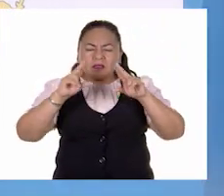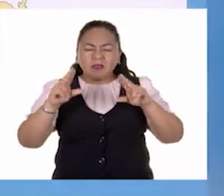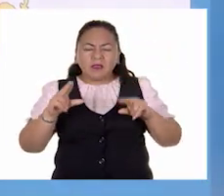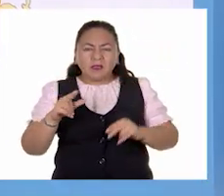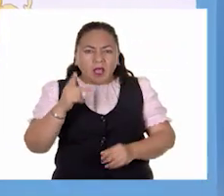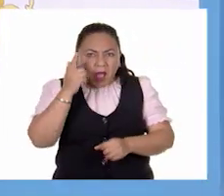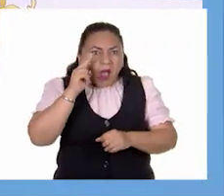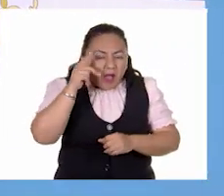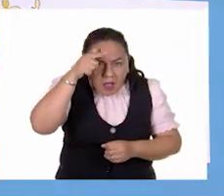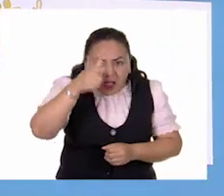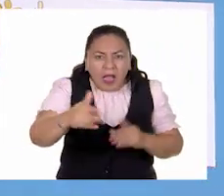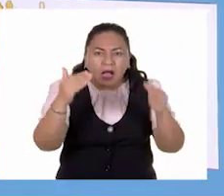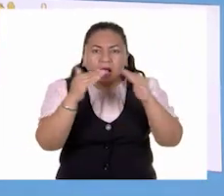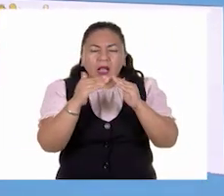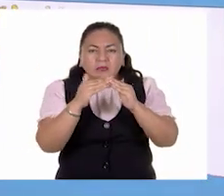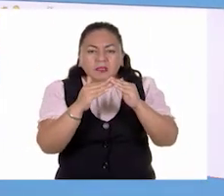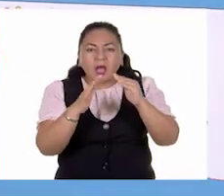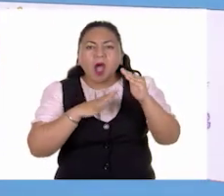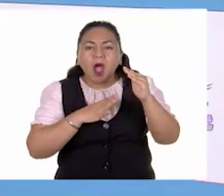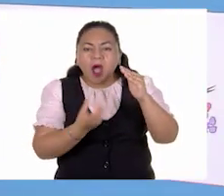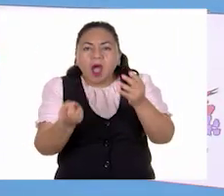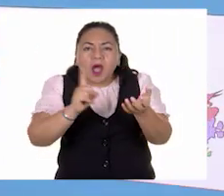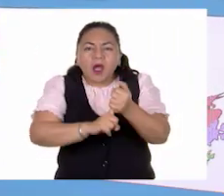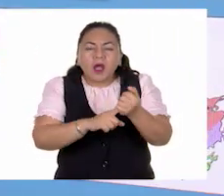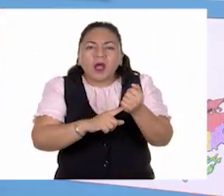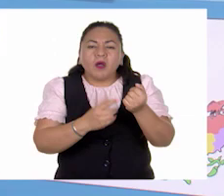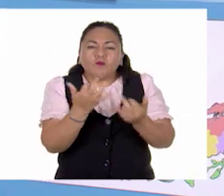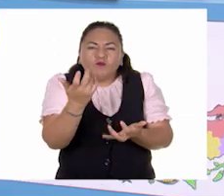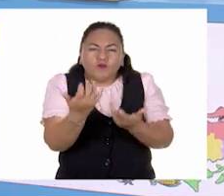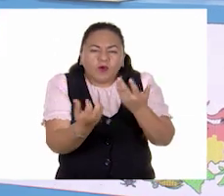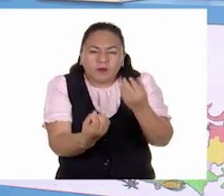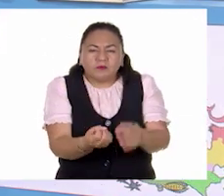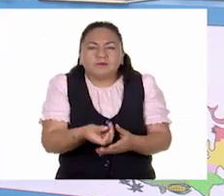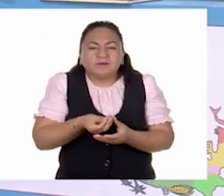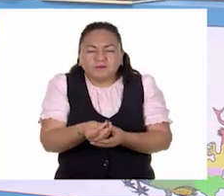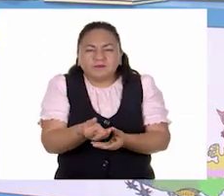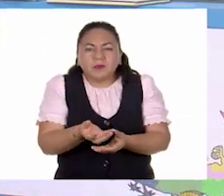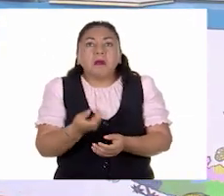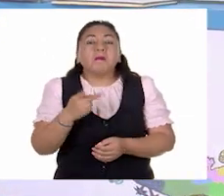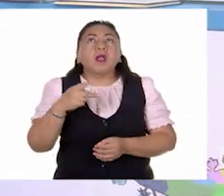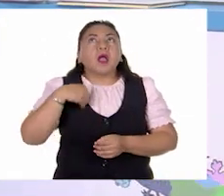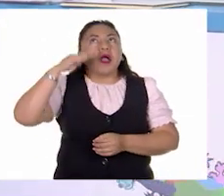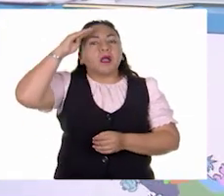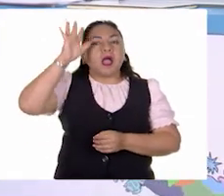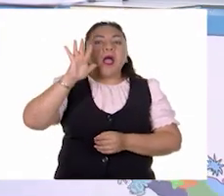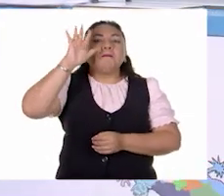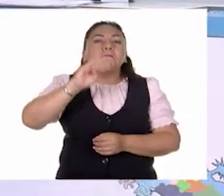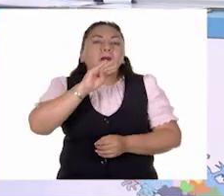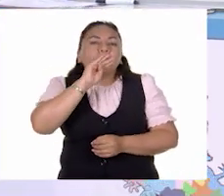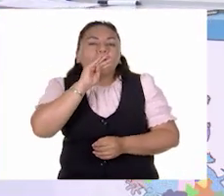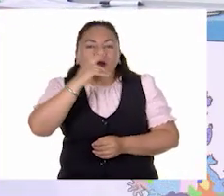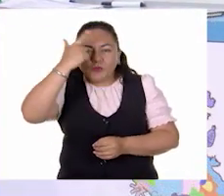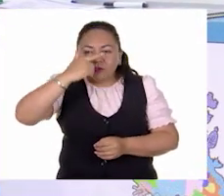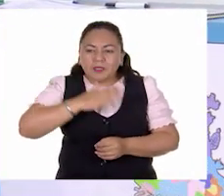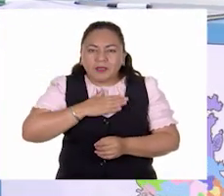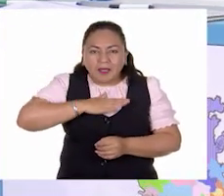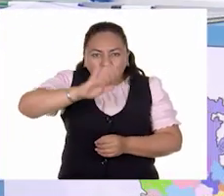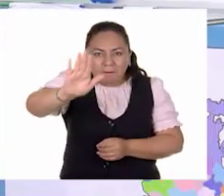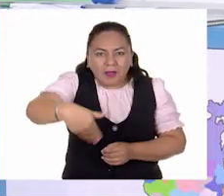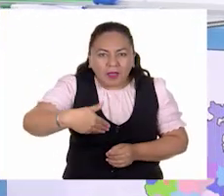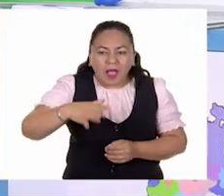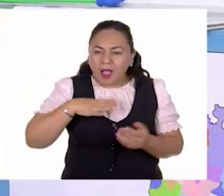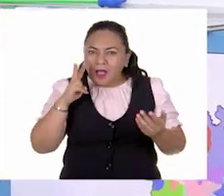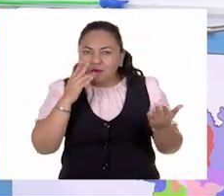estaba el fuego encendido. Pero nos hace pensar en una mamá que llama a sus hijos en la noche. Hay